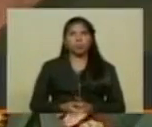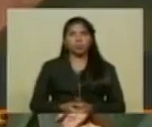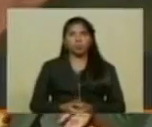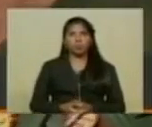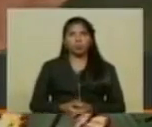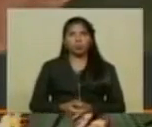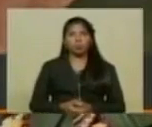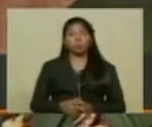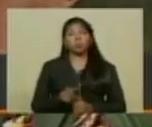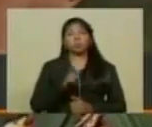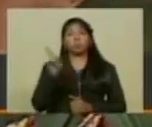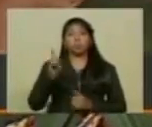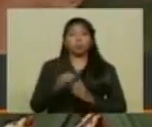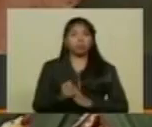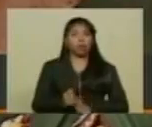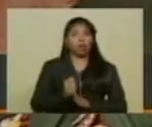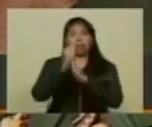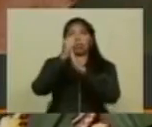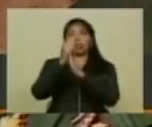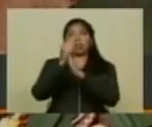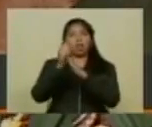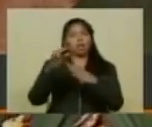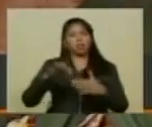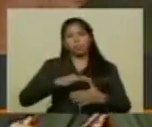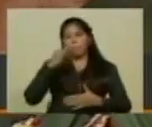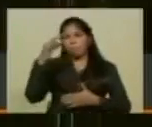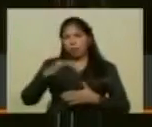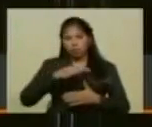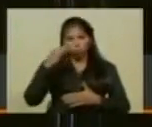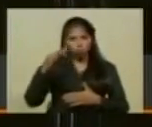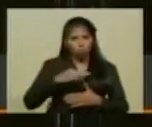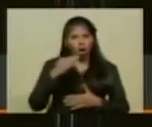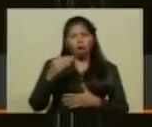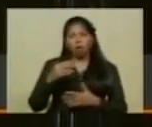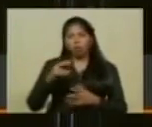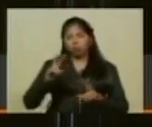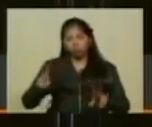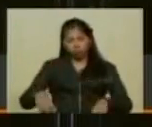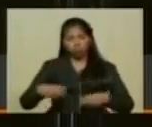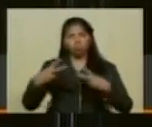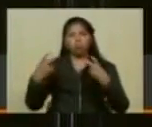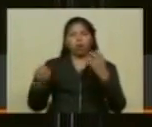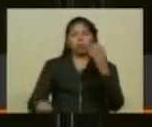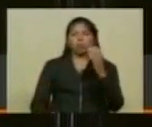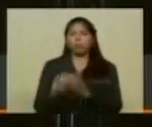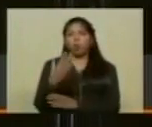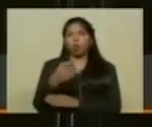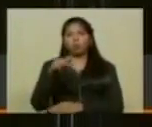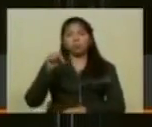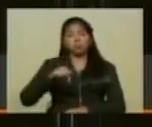conductor espiritual y moral de la refundación de nuestra Fuerza Armada Nacional Bolivariana.